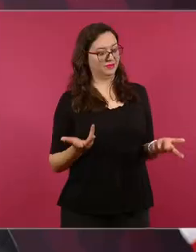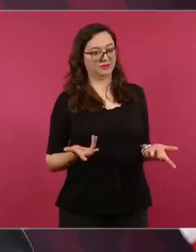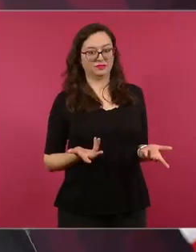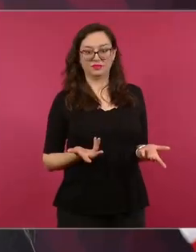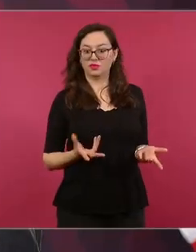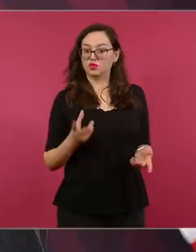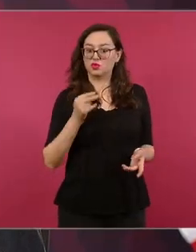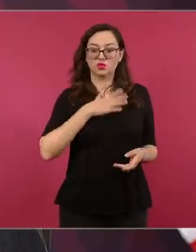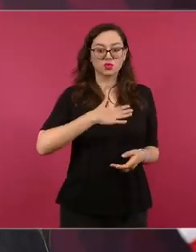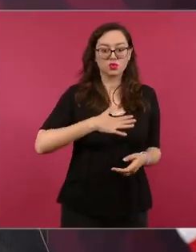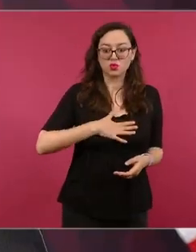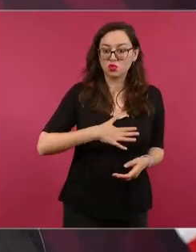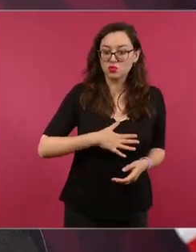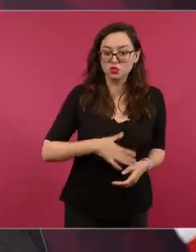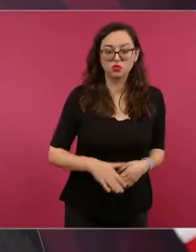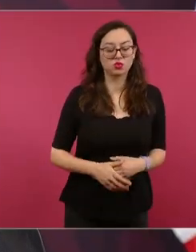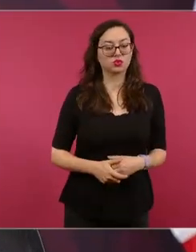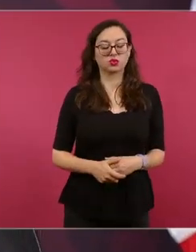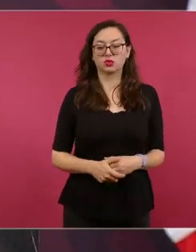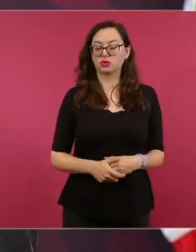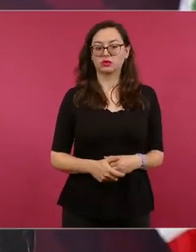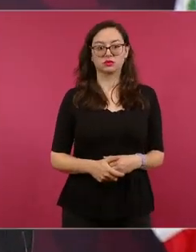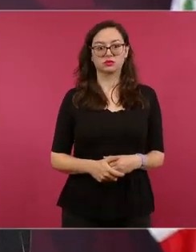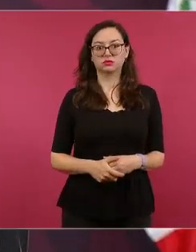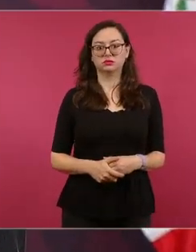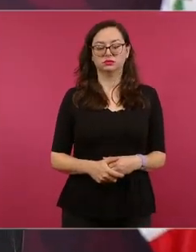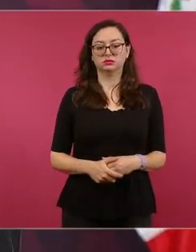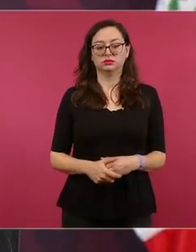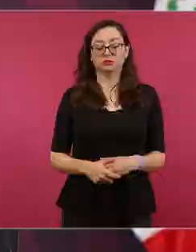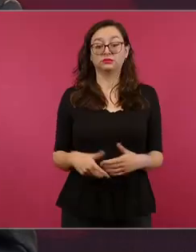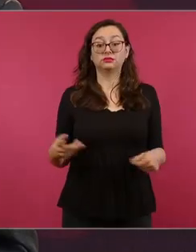improductivo que puede haber. Como no les cuesta,